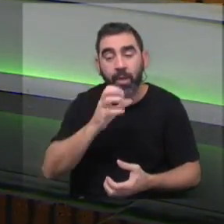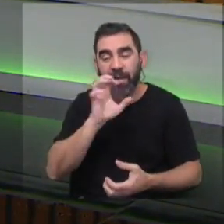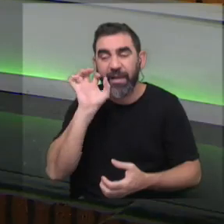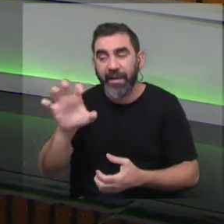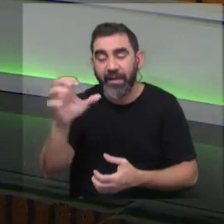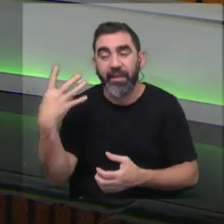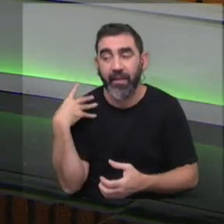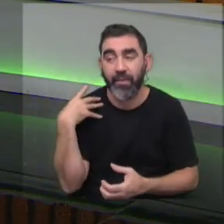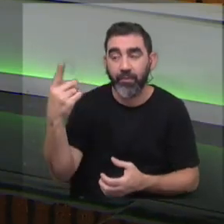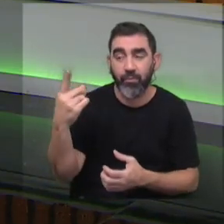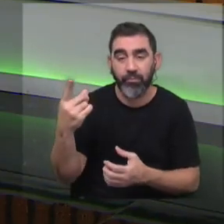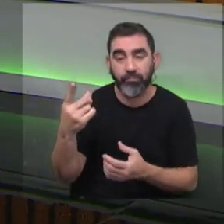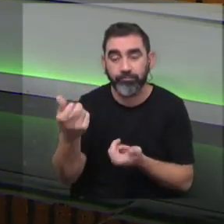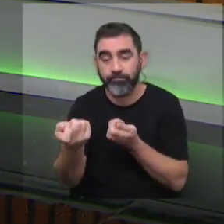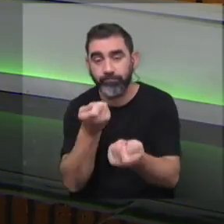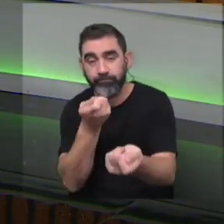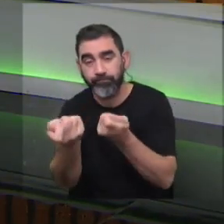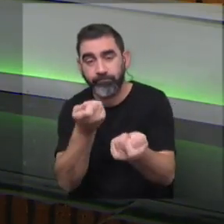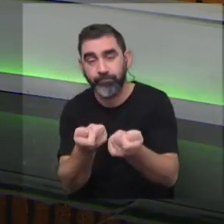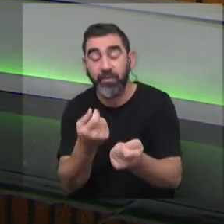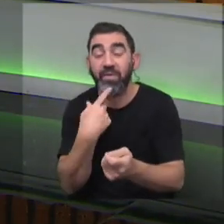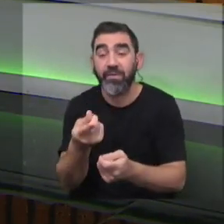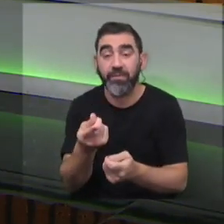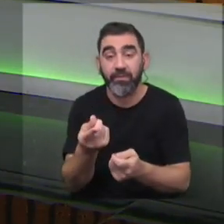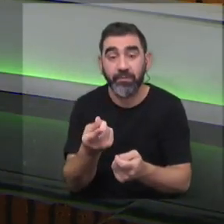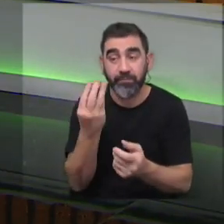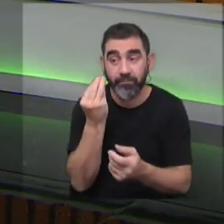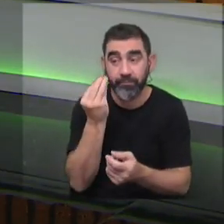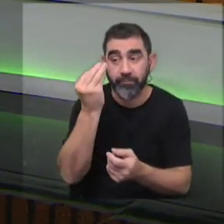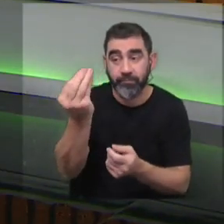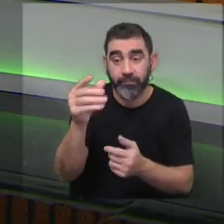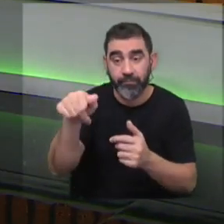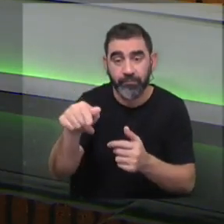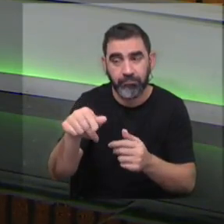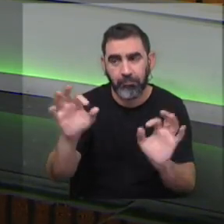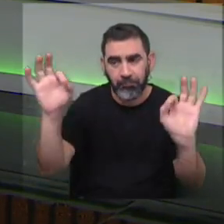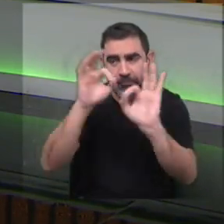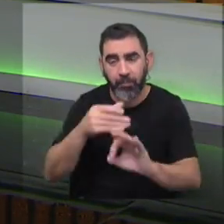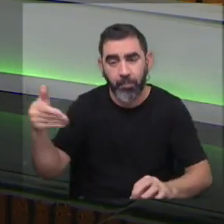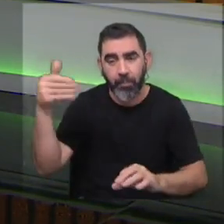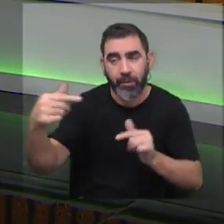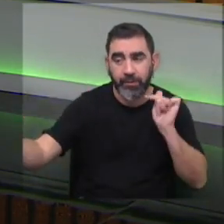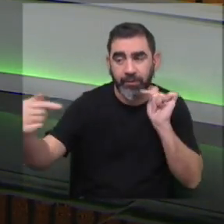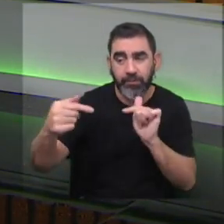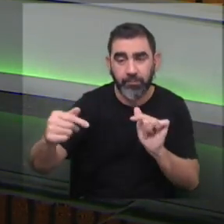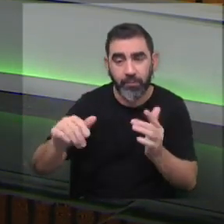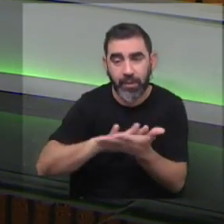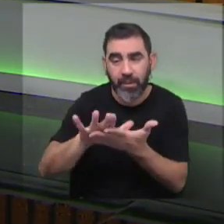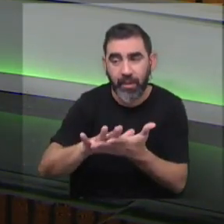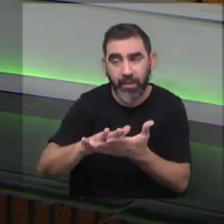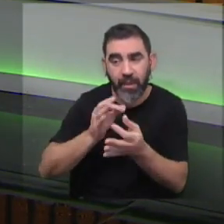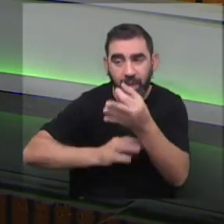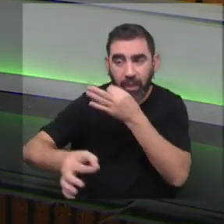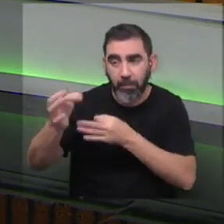dirección de la entidad Por su administración y según dijo desde que asumió tiene nula participación de la oposición y no da ningún tipo